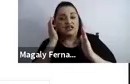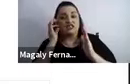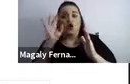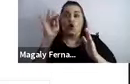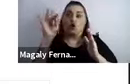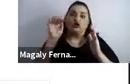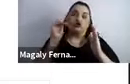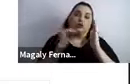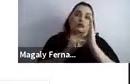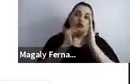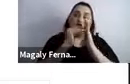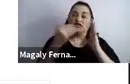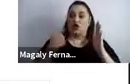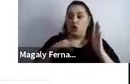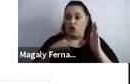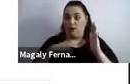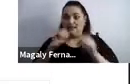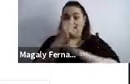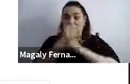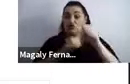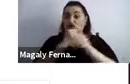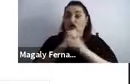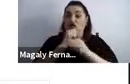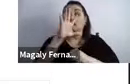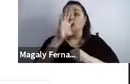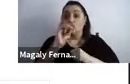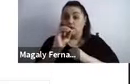en los años 50, y fue